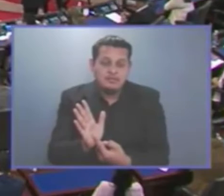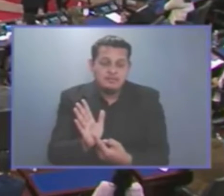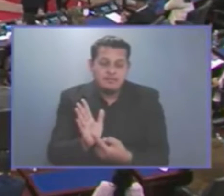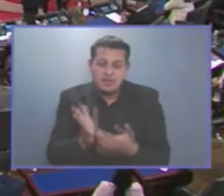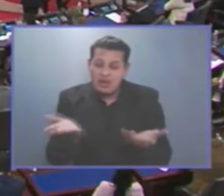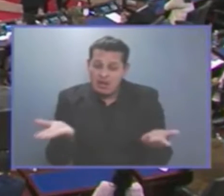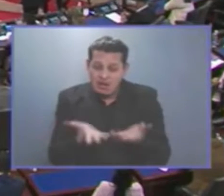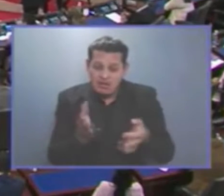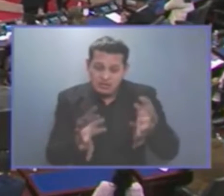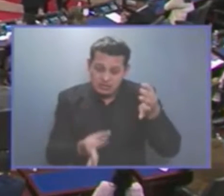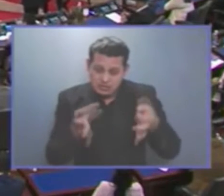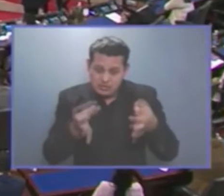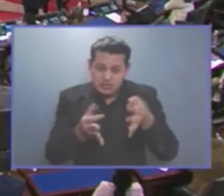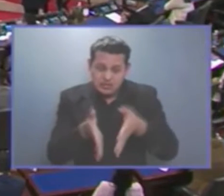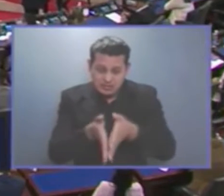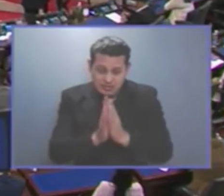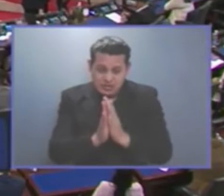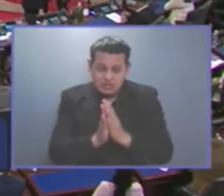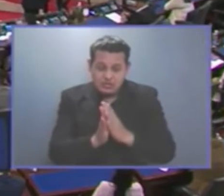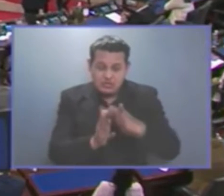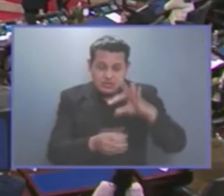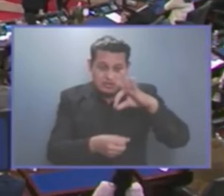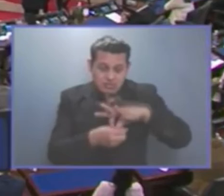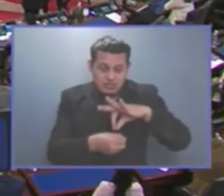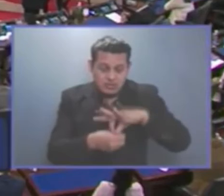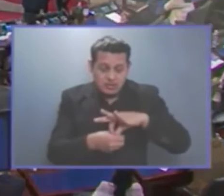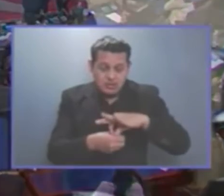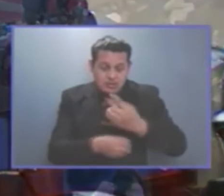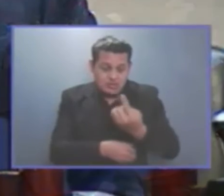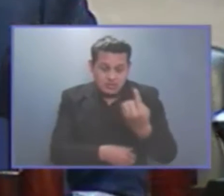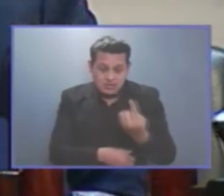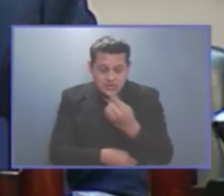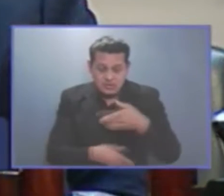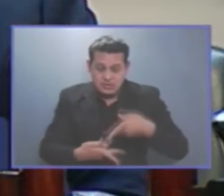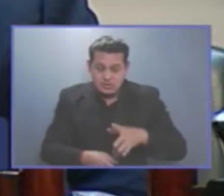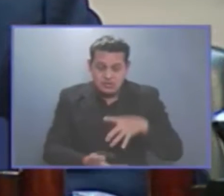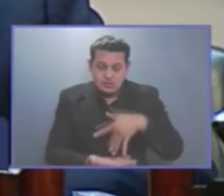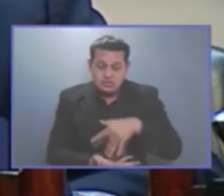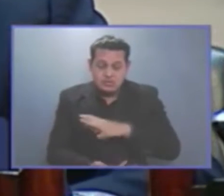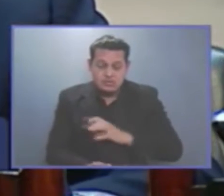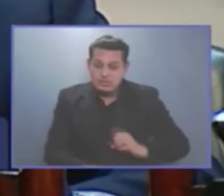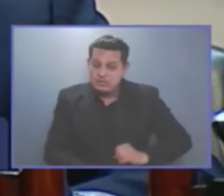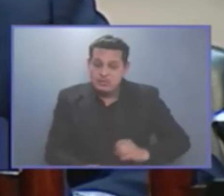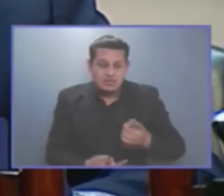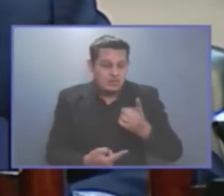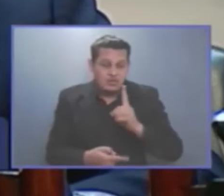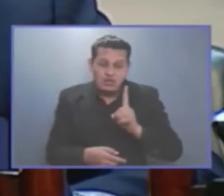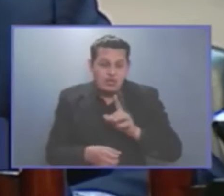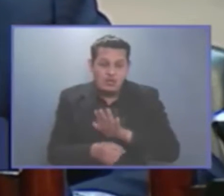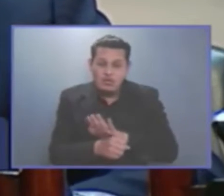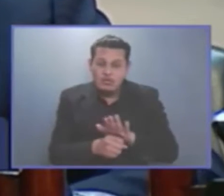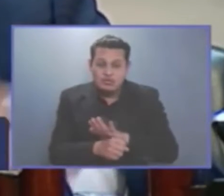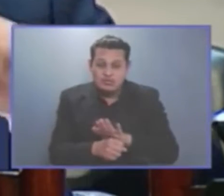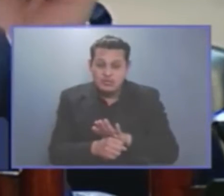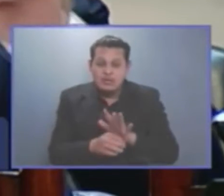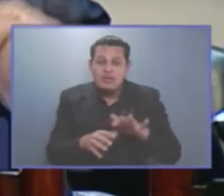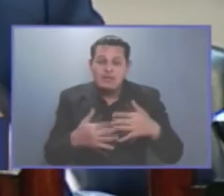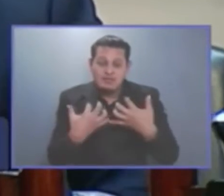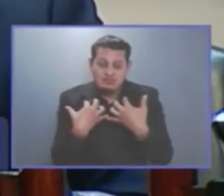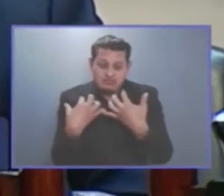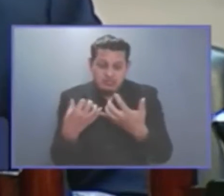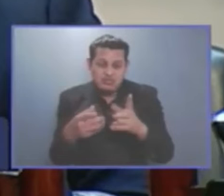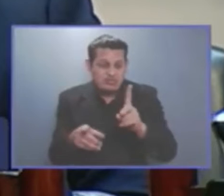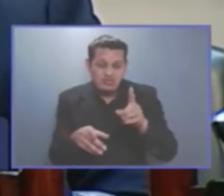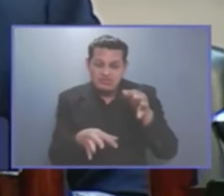hagan justicia como se los pidieron sus votantes pero no ocupen el curul para